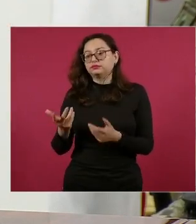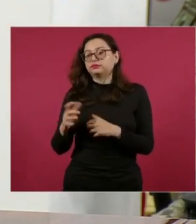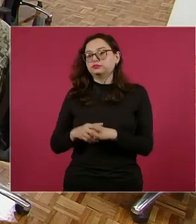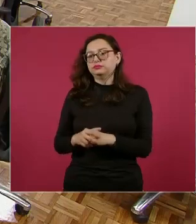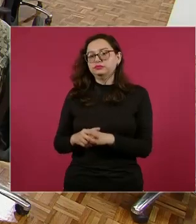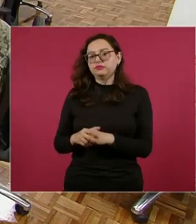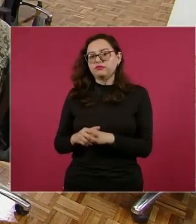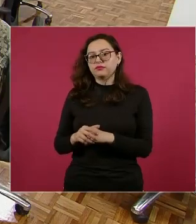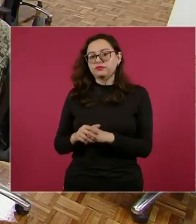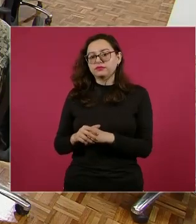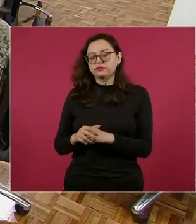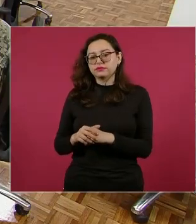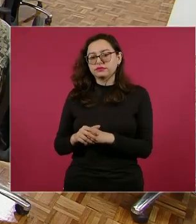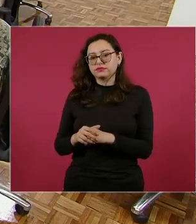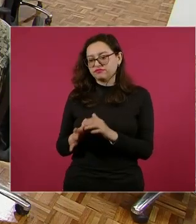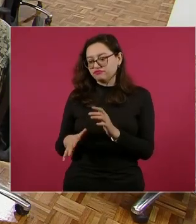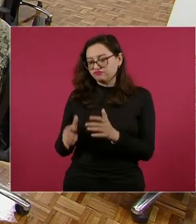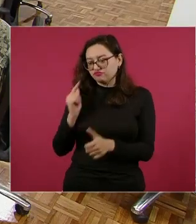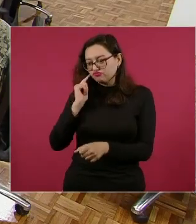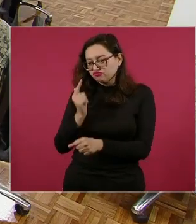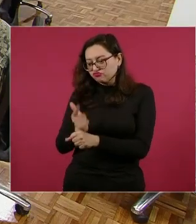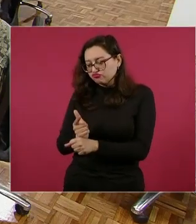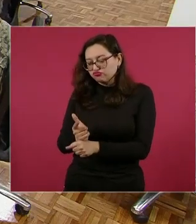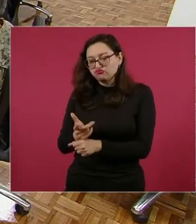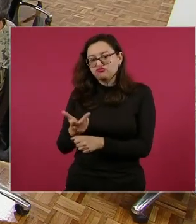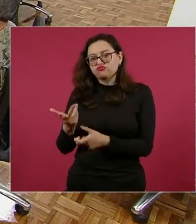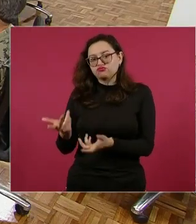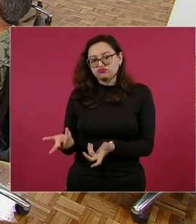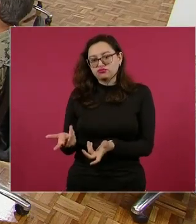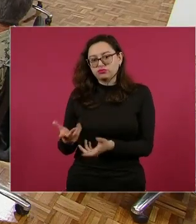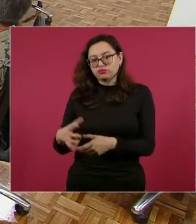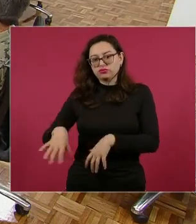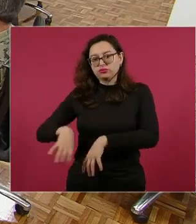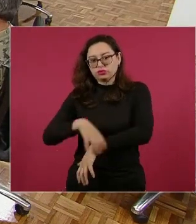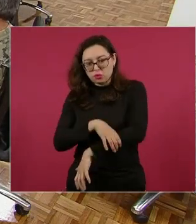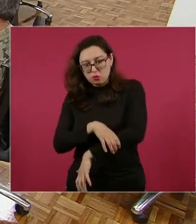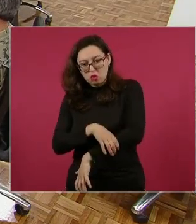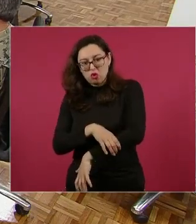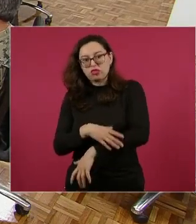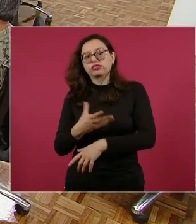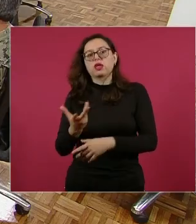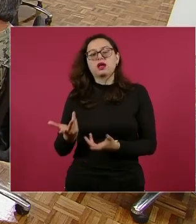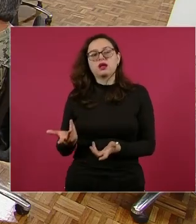maquinaria o algunos una bota,